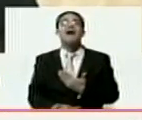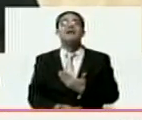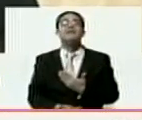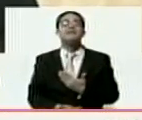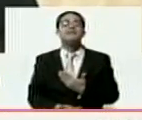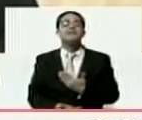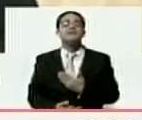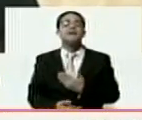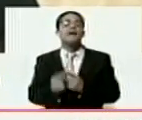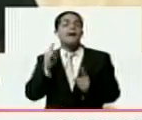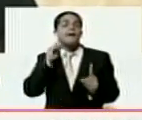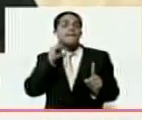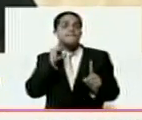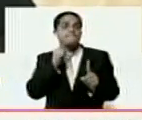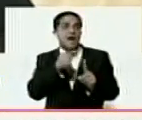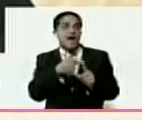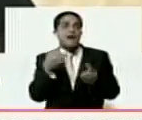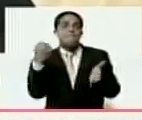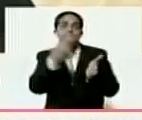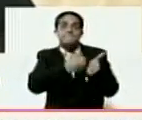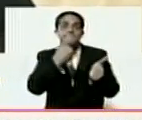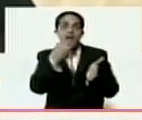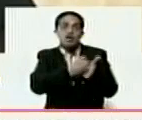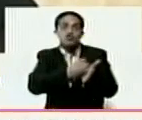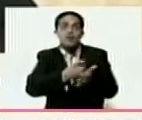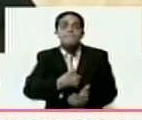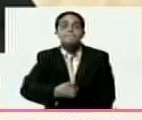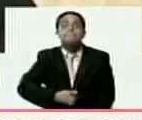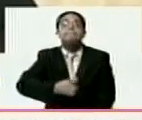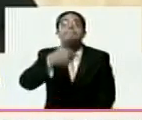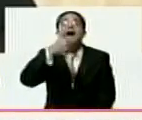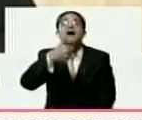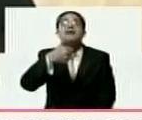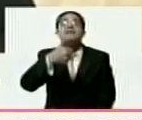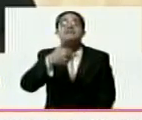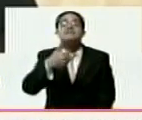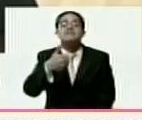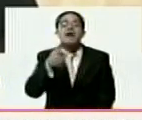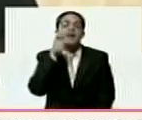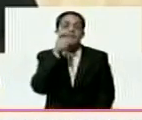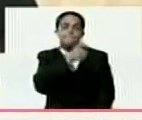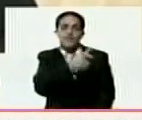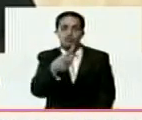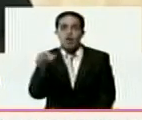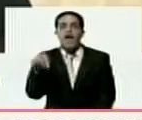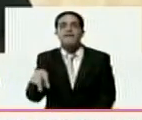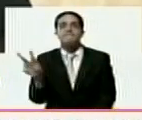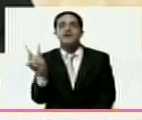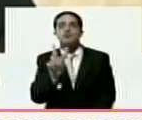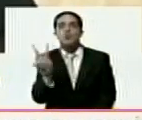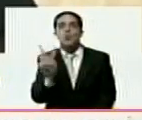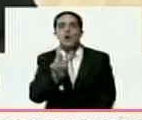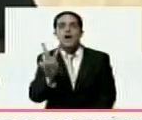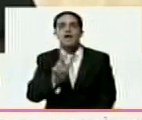para presionar más a su propio pueblo, al pueblo de Venezuela.